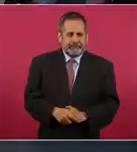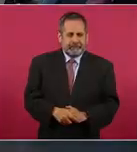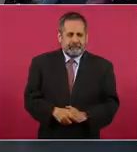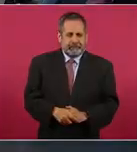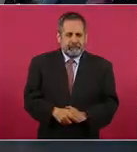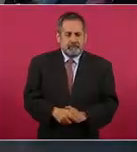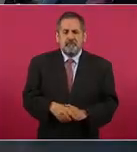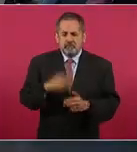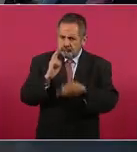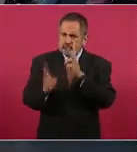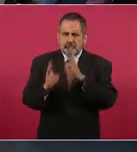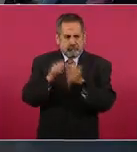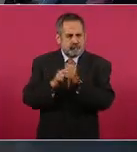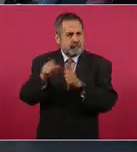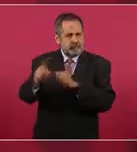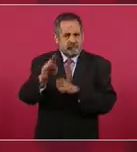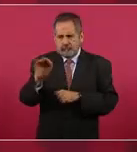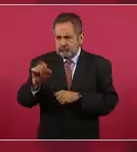Sí, lo voy a tratar con él.